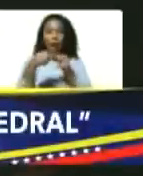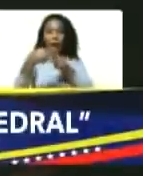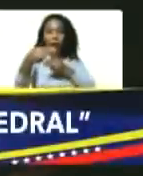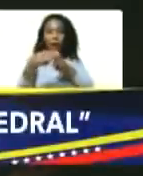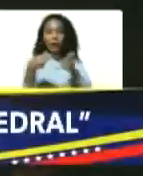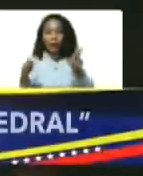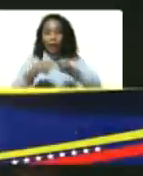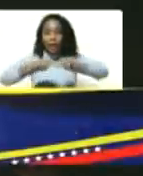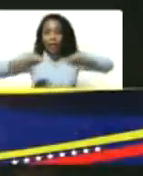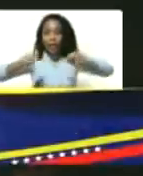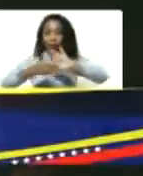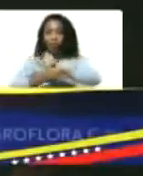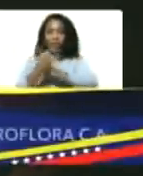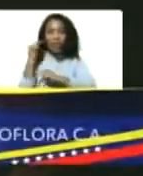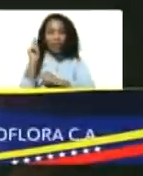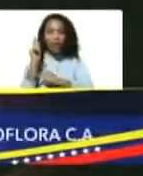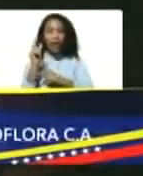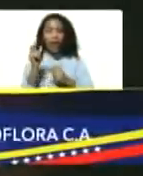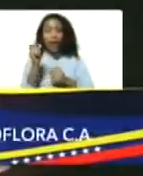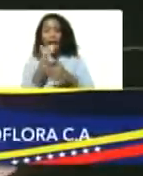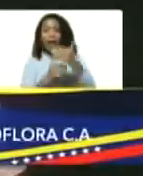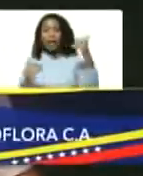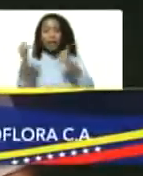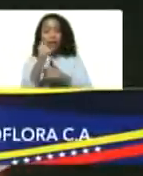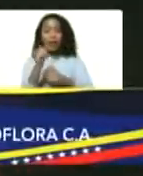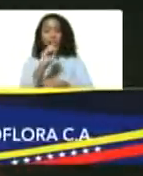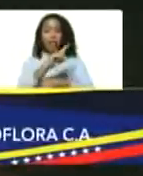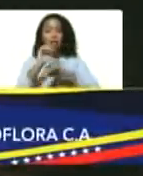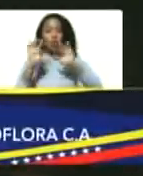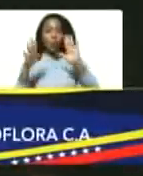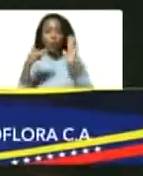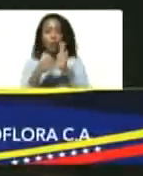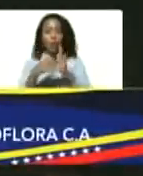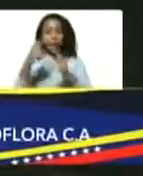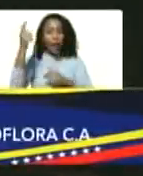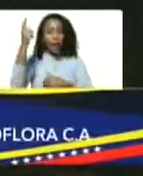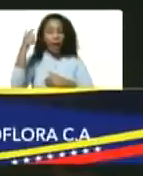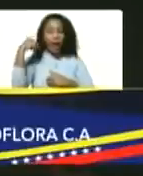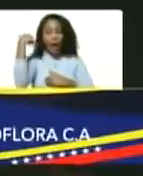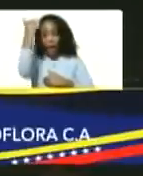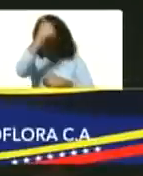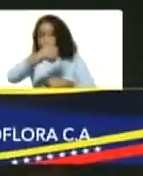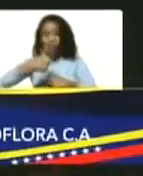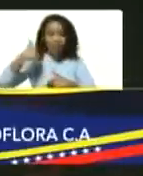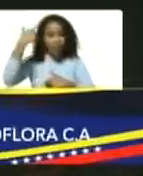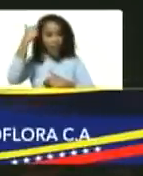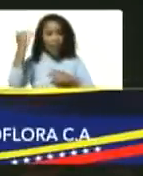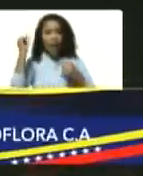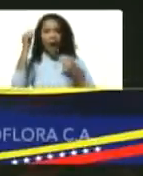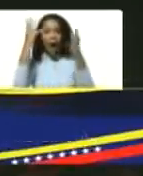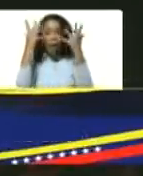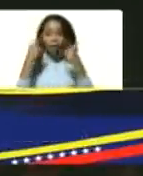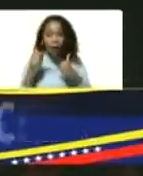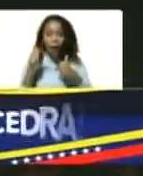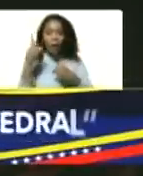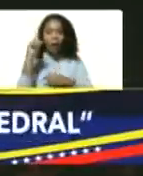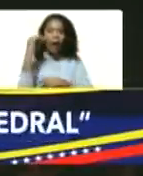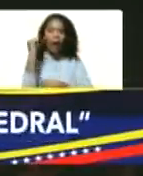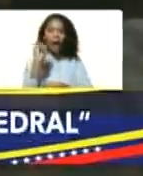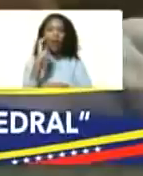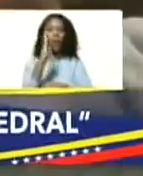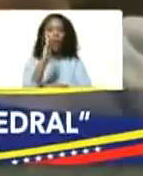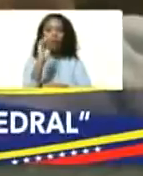por encima de 19 mil cabezas de animales también contamos con un rebaño bufalino de